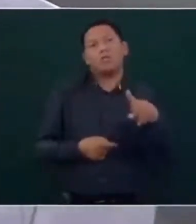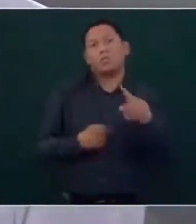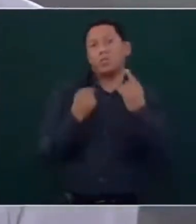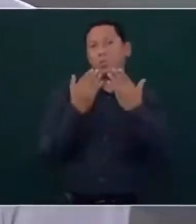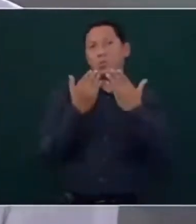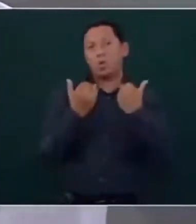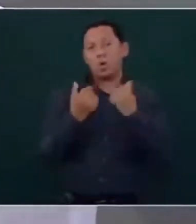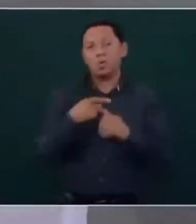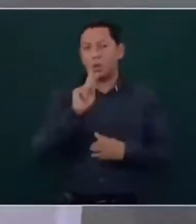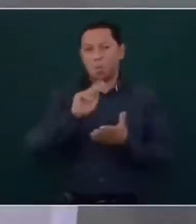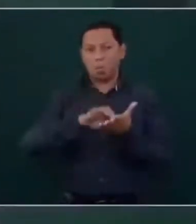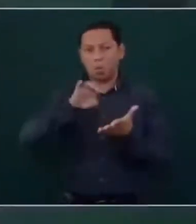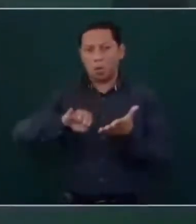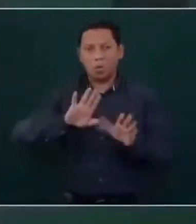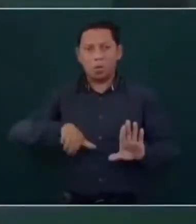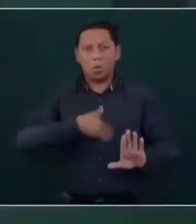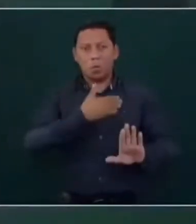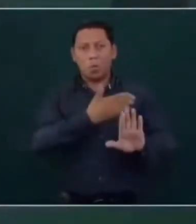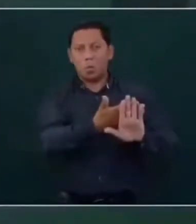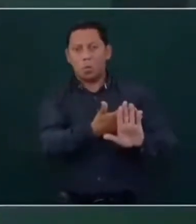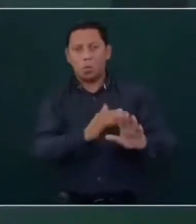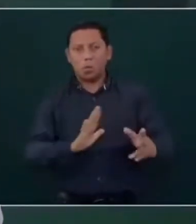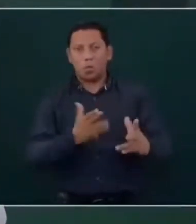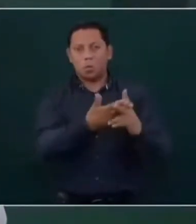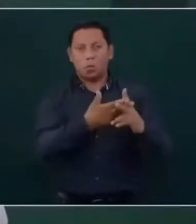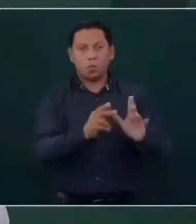el homicidio